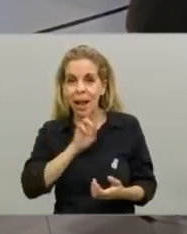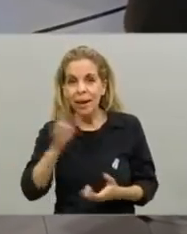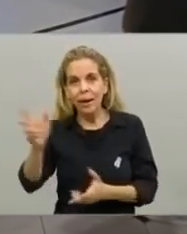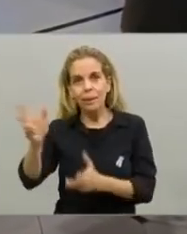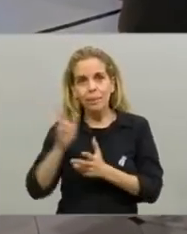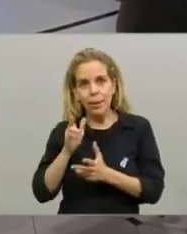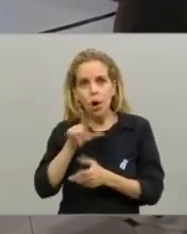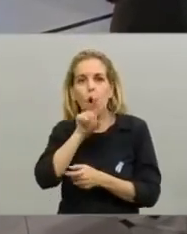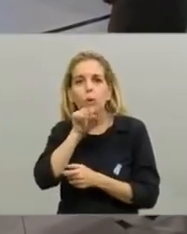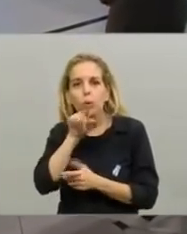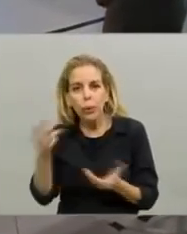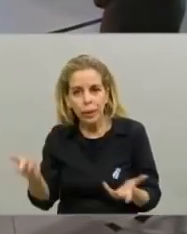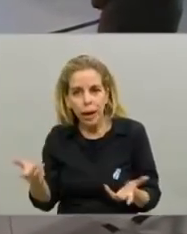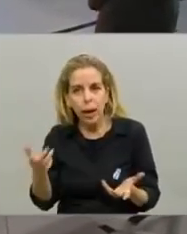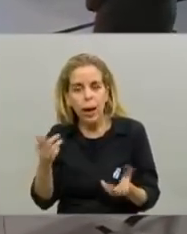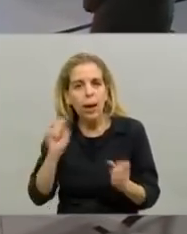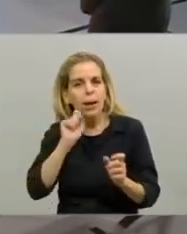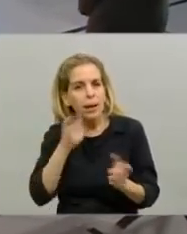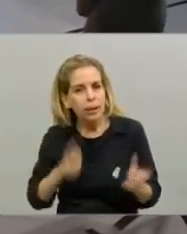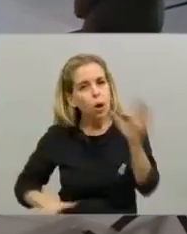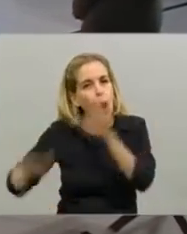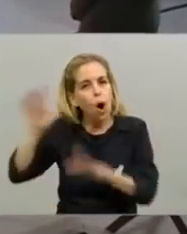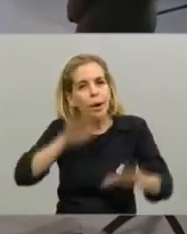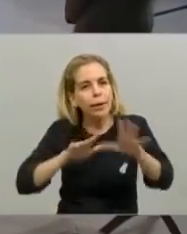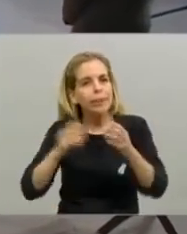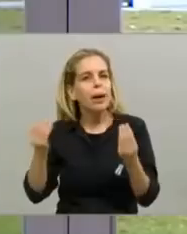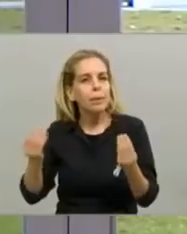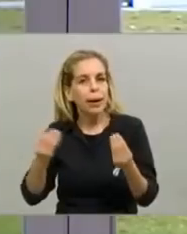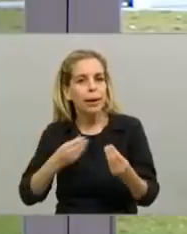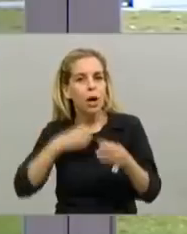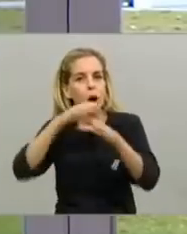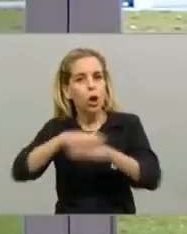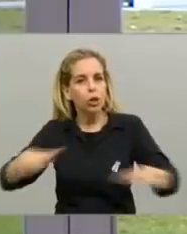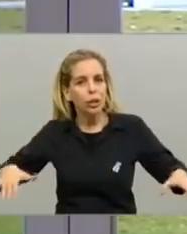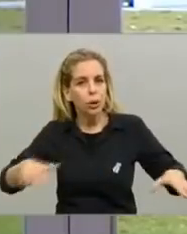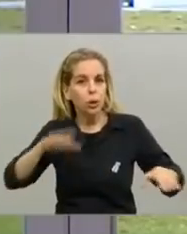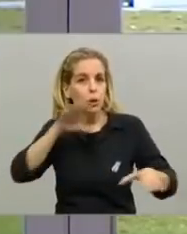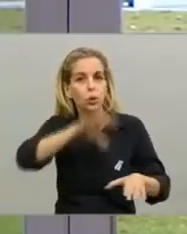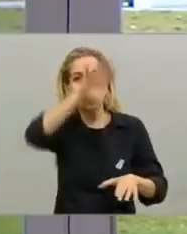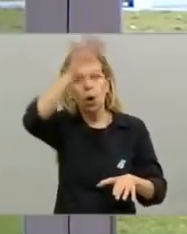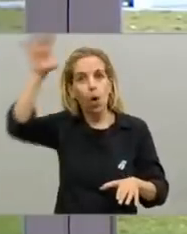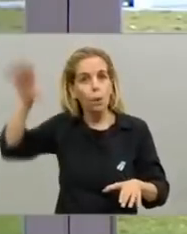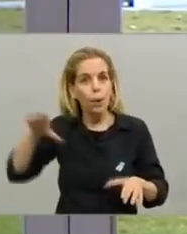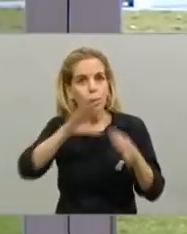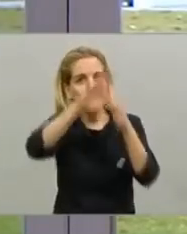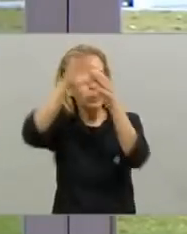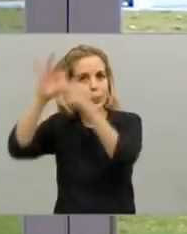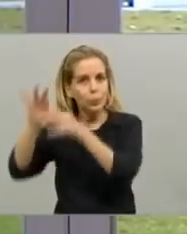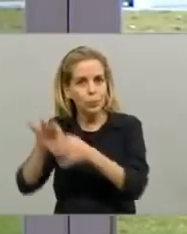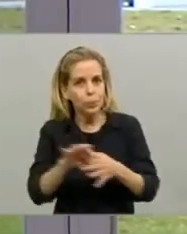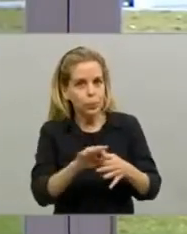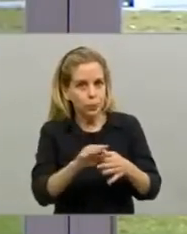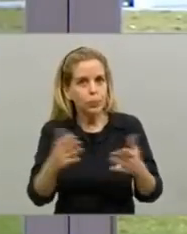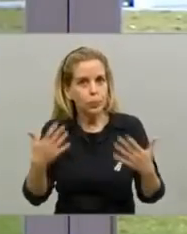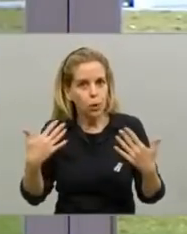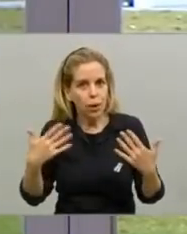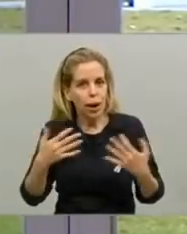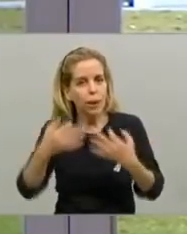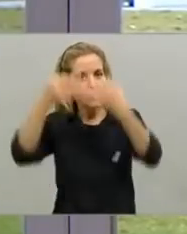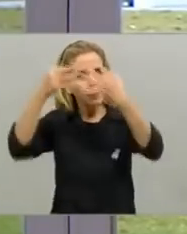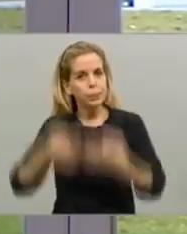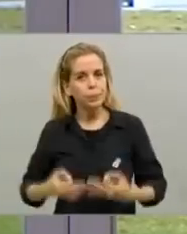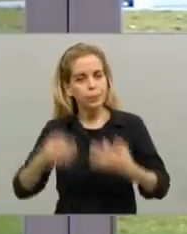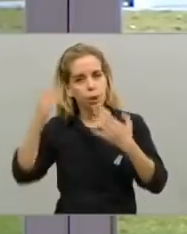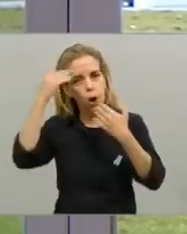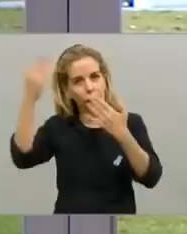hagamos algo todos juntos para que todos los chicos de todo el país pudieran de algún modo honrar al